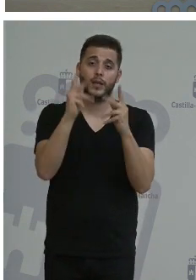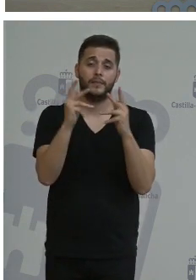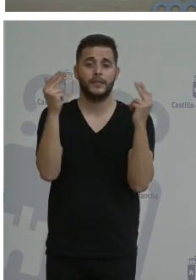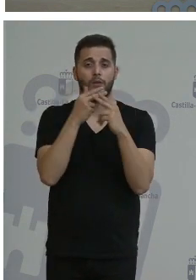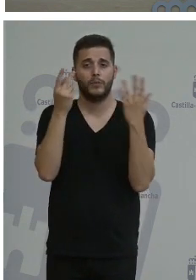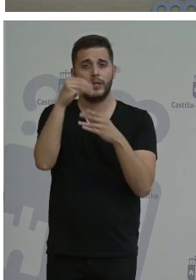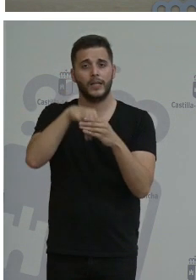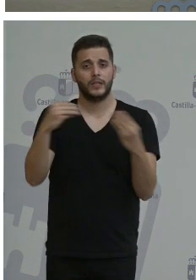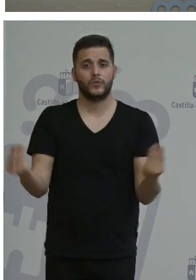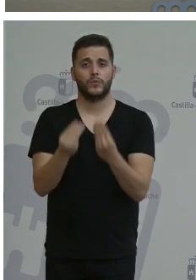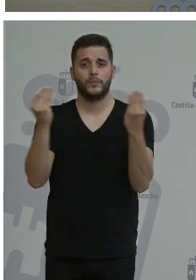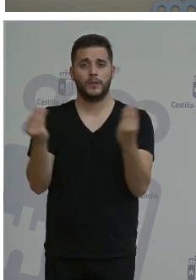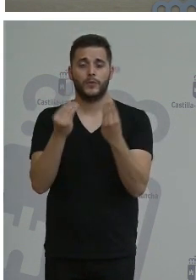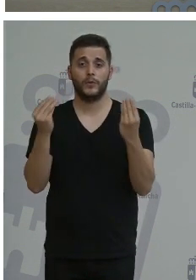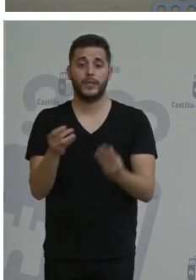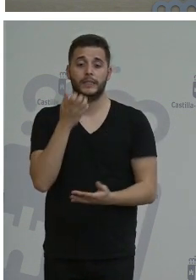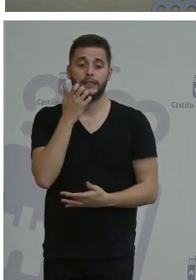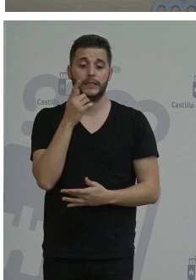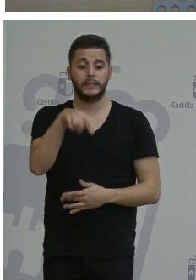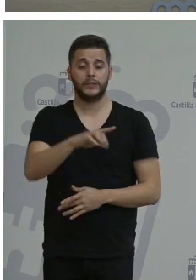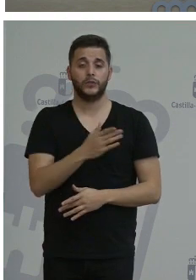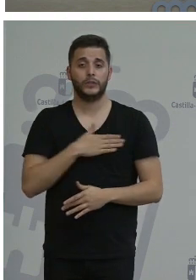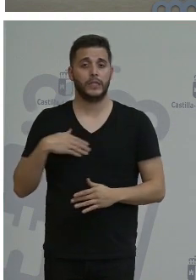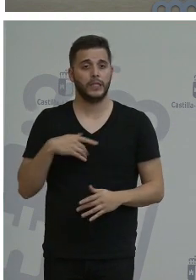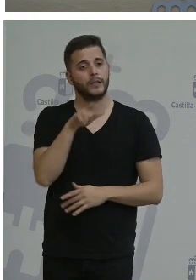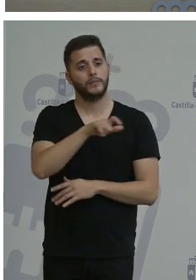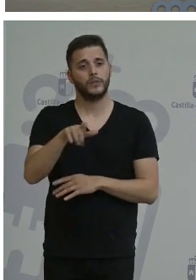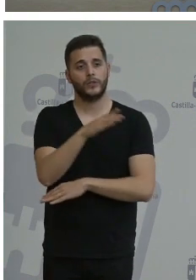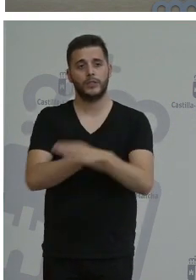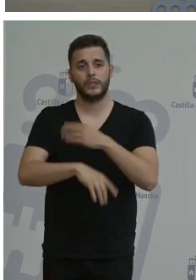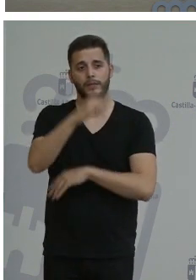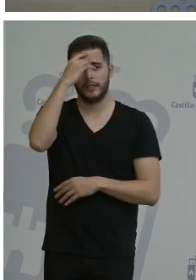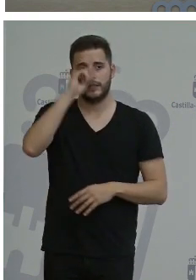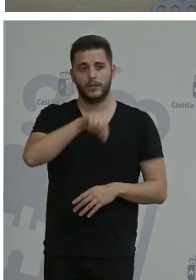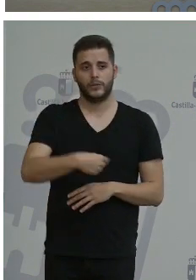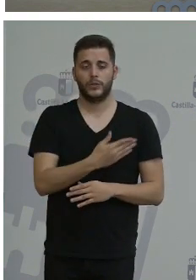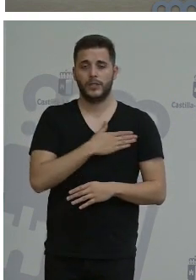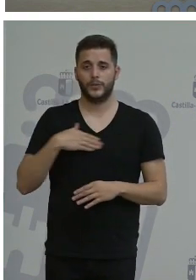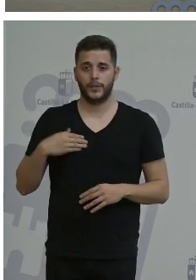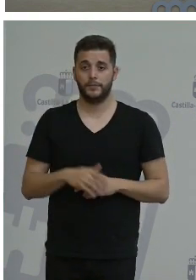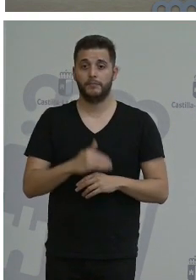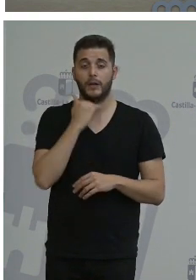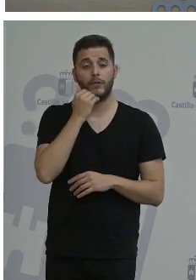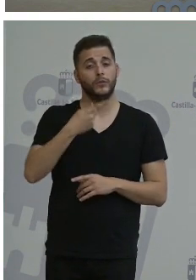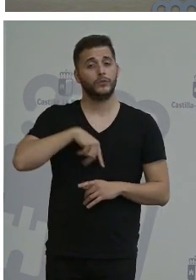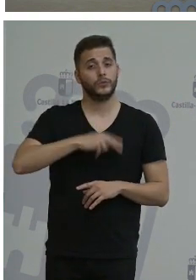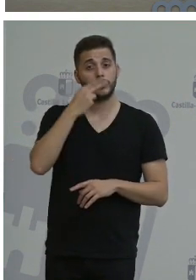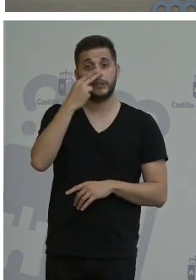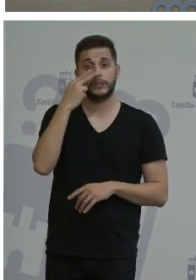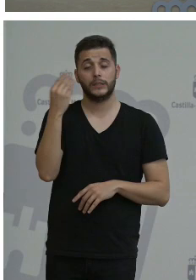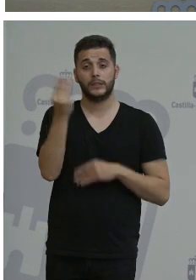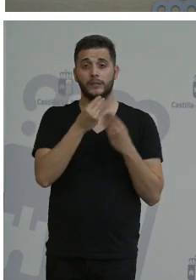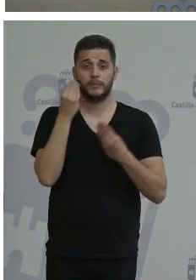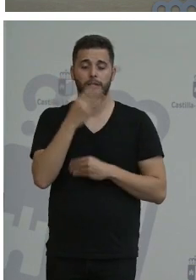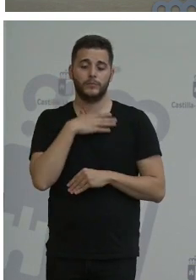públicas que quieran contratar y que quieran contar con personas con discapacidad intelectual. Algo que creemos que puede ser interesante y que puede